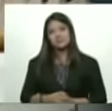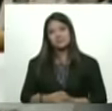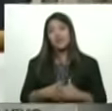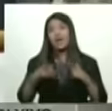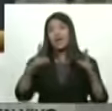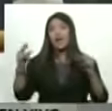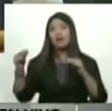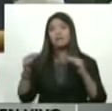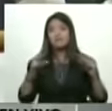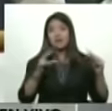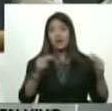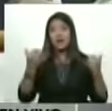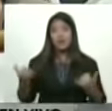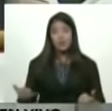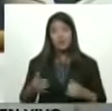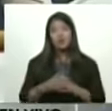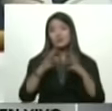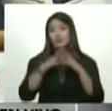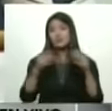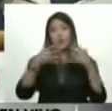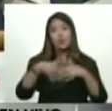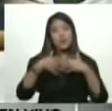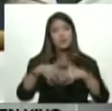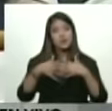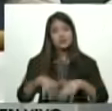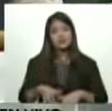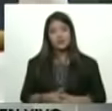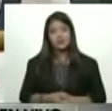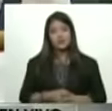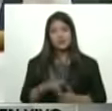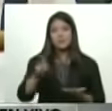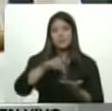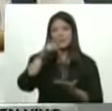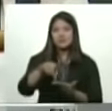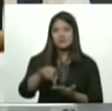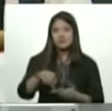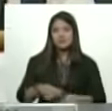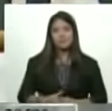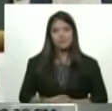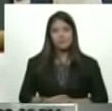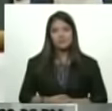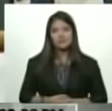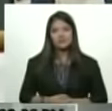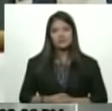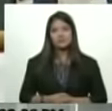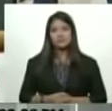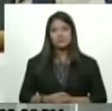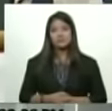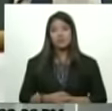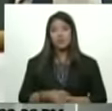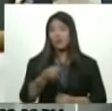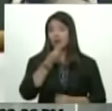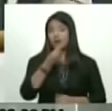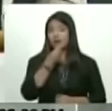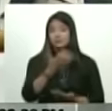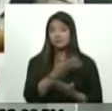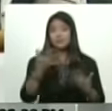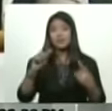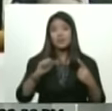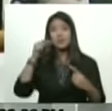diálogo que sostienen los empresarios y su participación a los medios de comunicación, precisamente